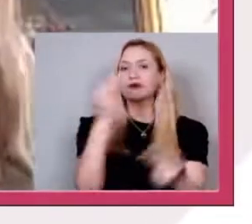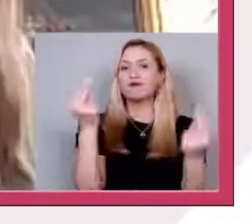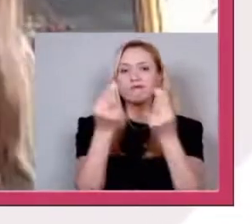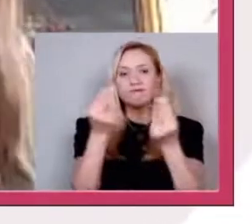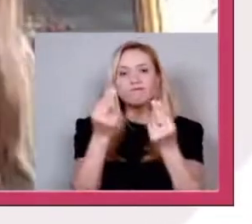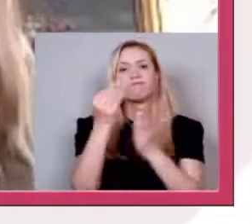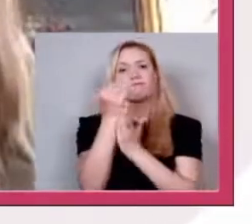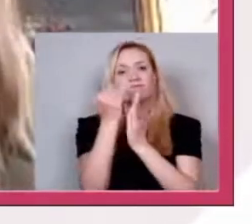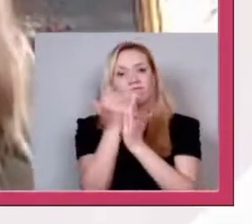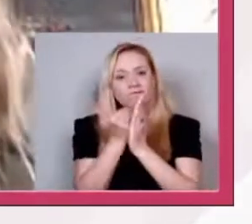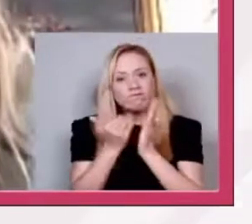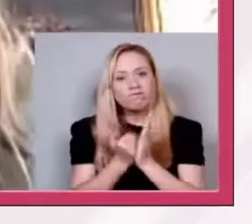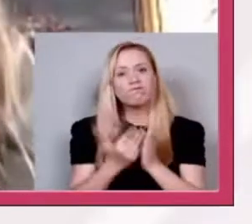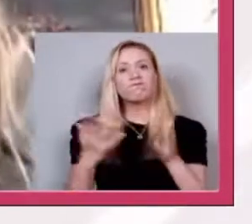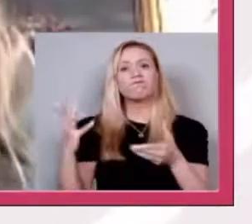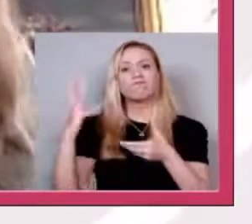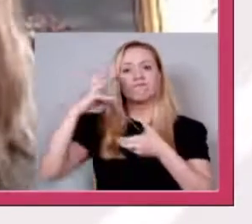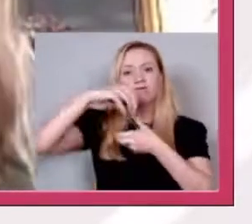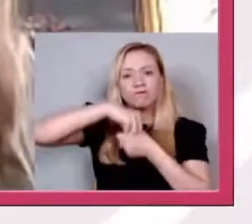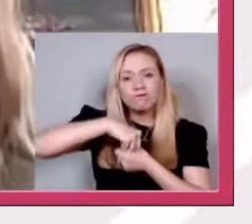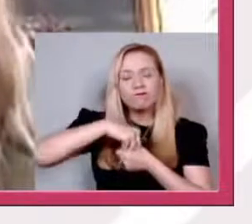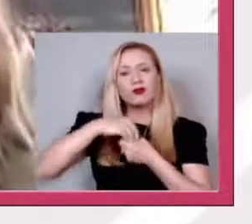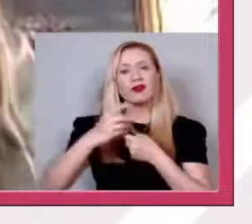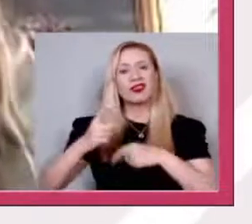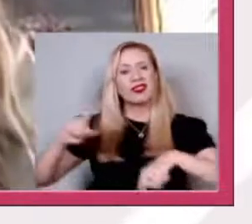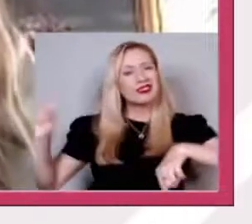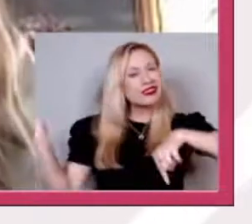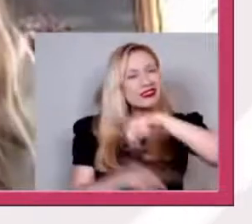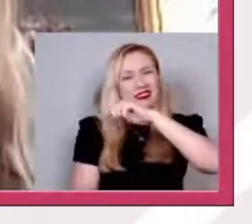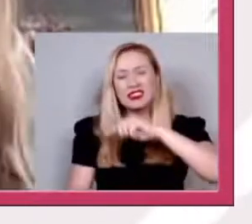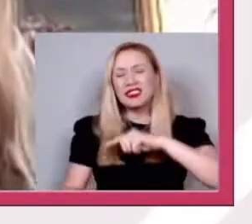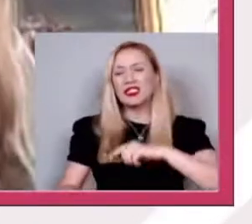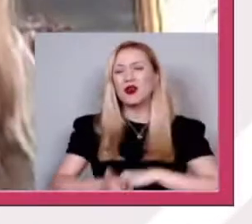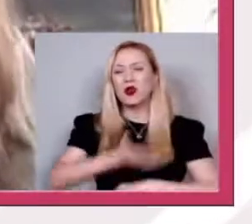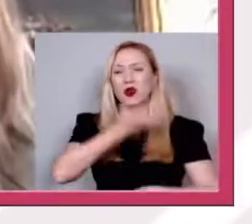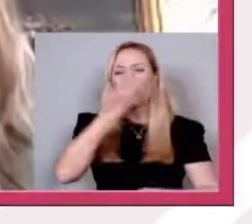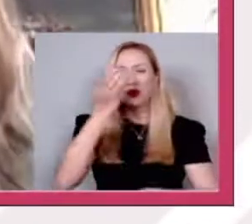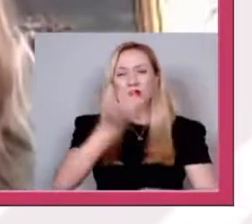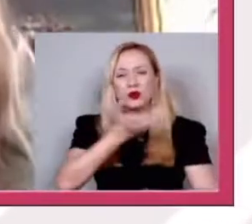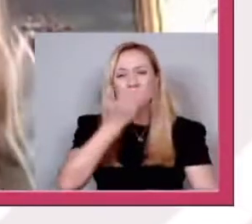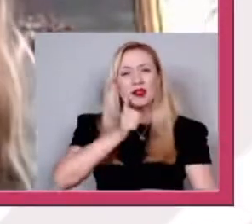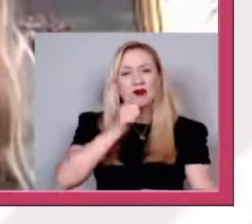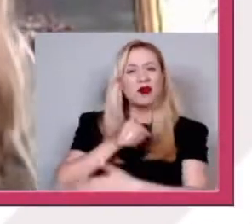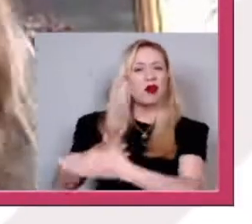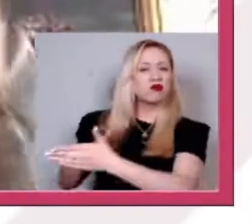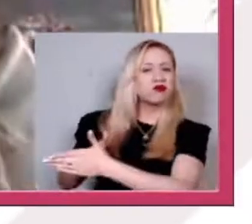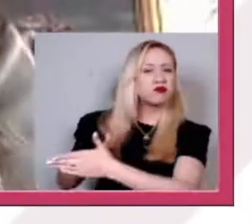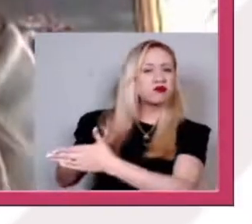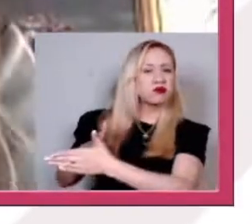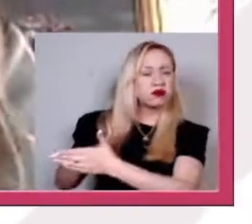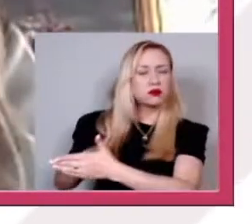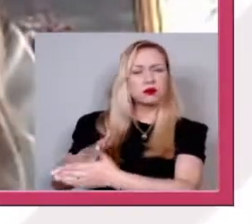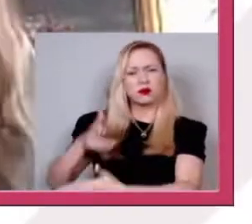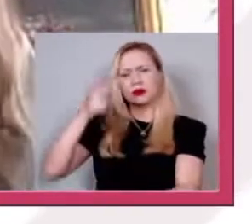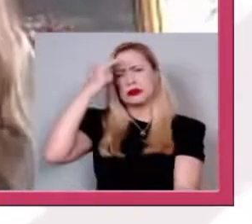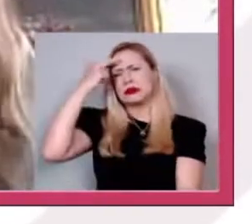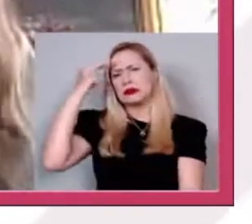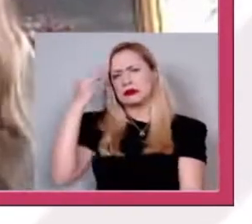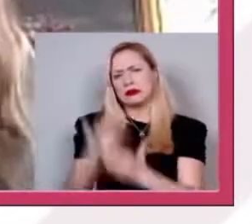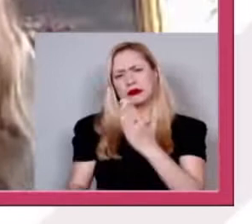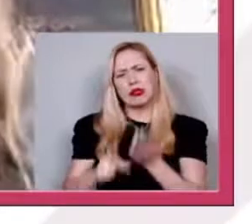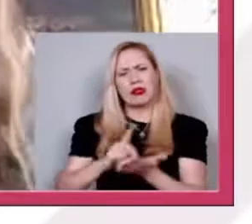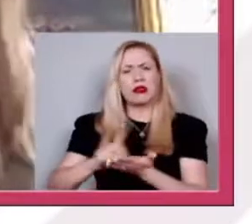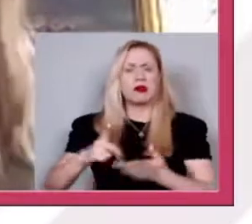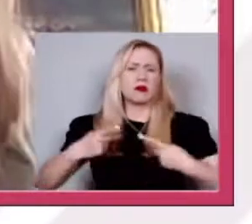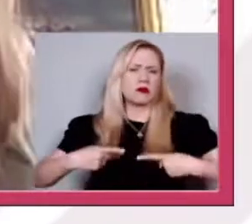de inclusión, medidas que desmantelen estas limitaciones y estas violaciones a los derechos de las personas